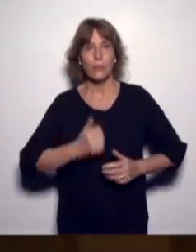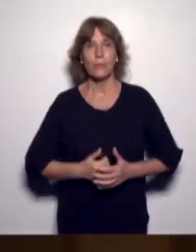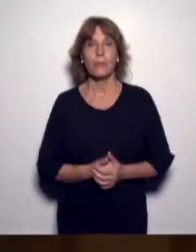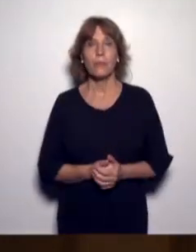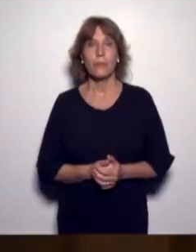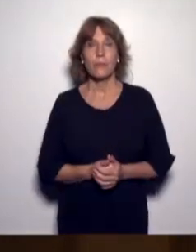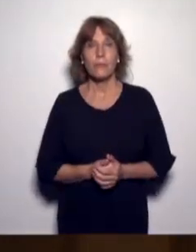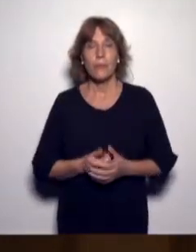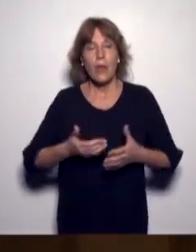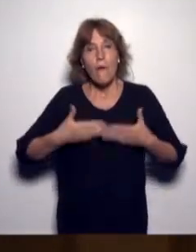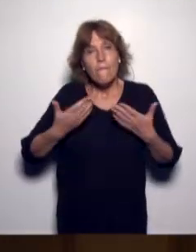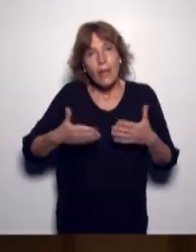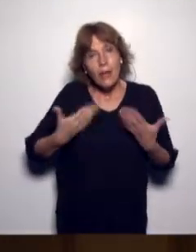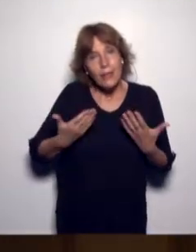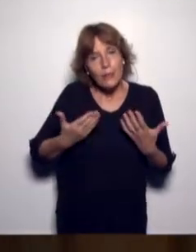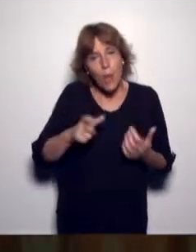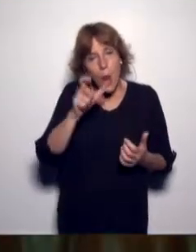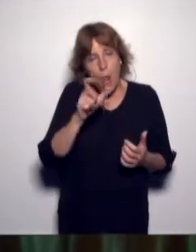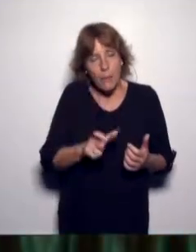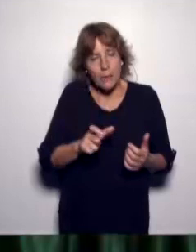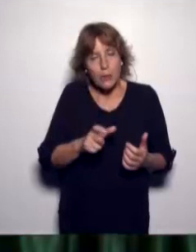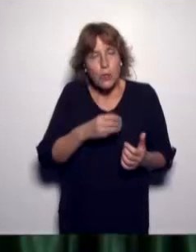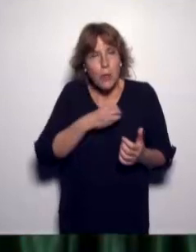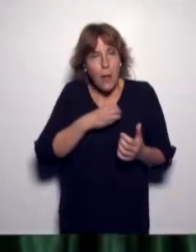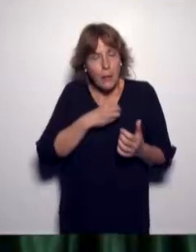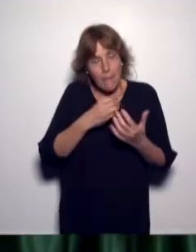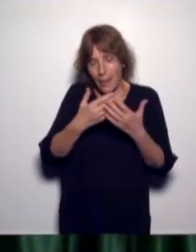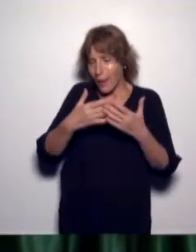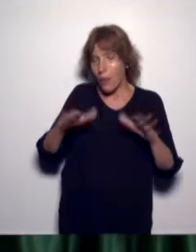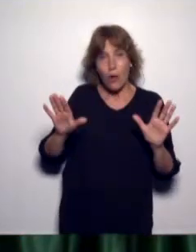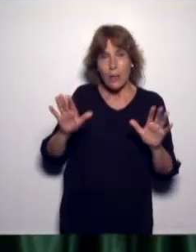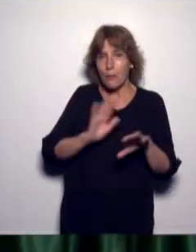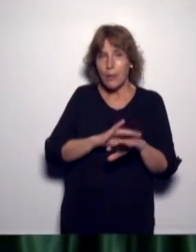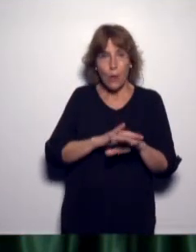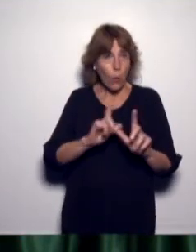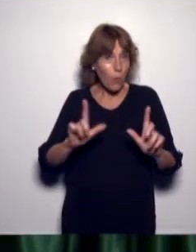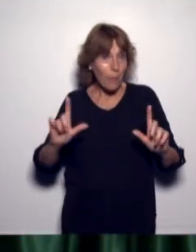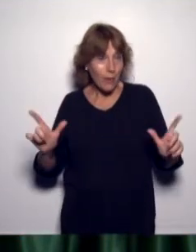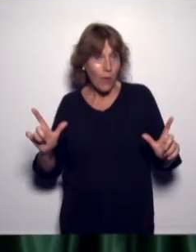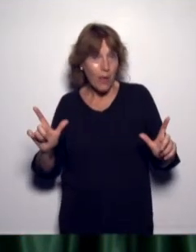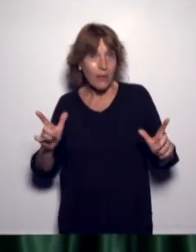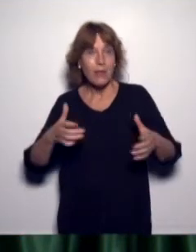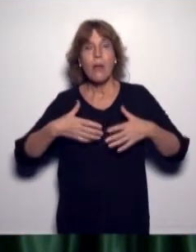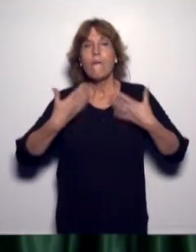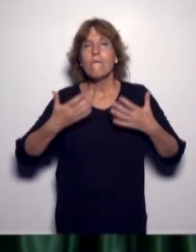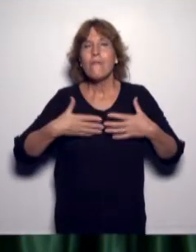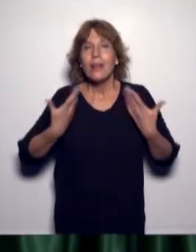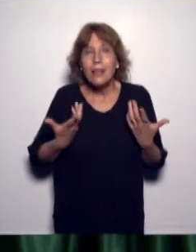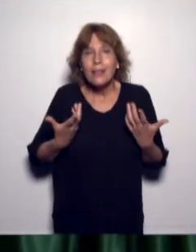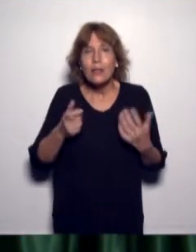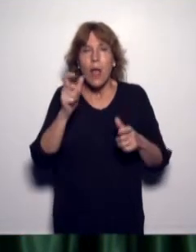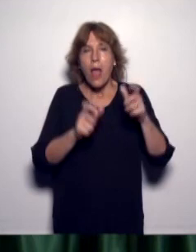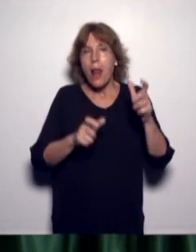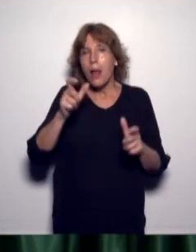Señor. Feliz el que ha sido absuelto de su pecado y liberado de su falta. Feliz el hombre a quien